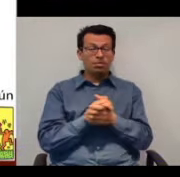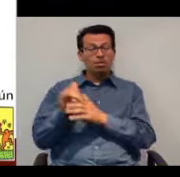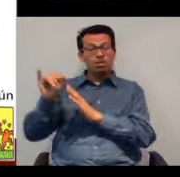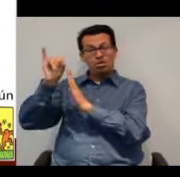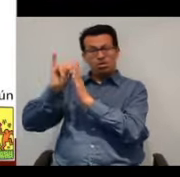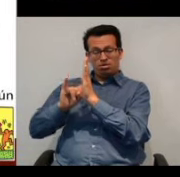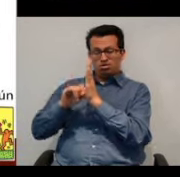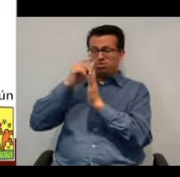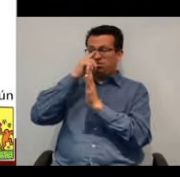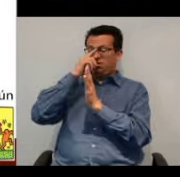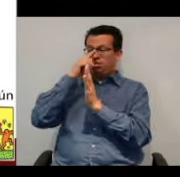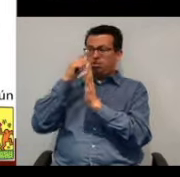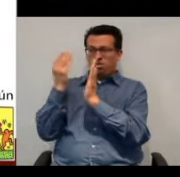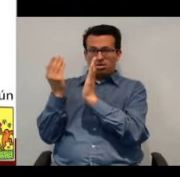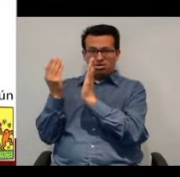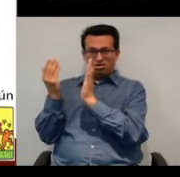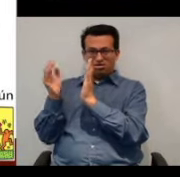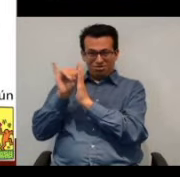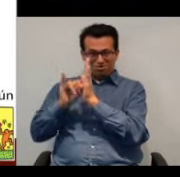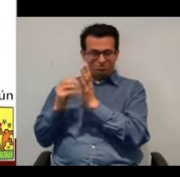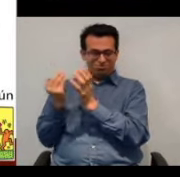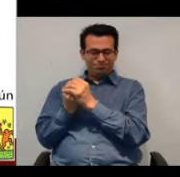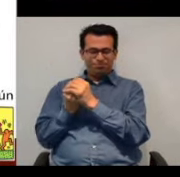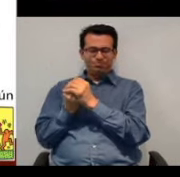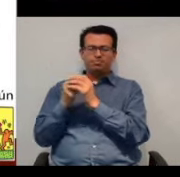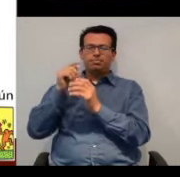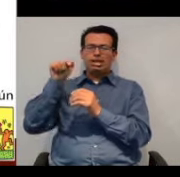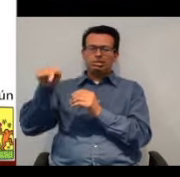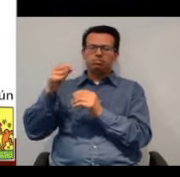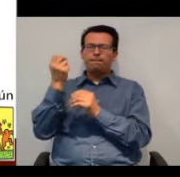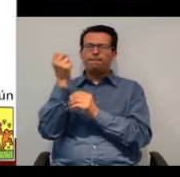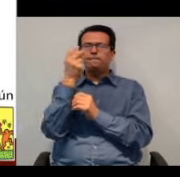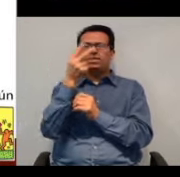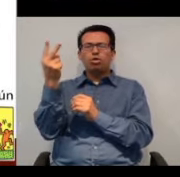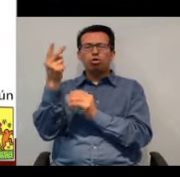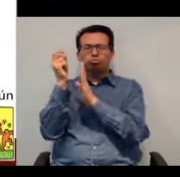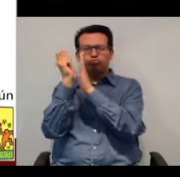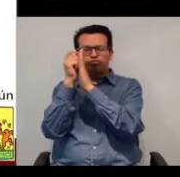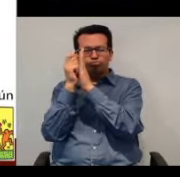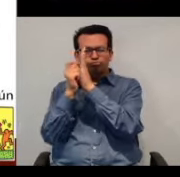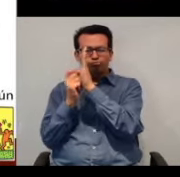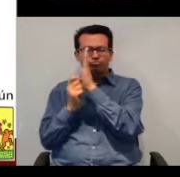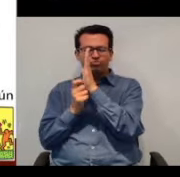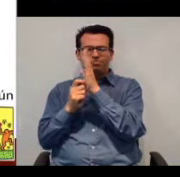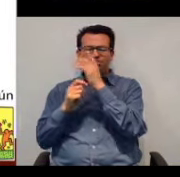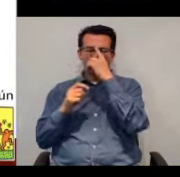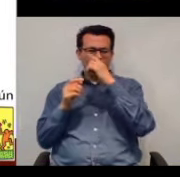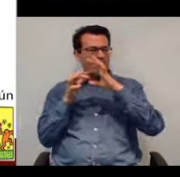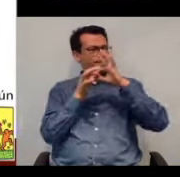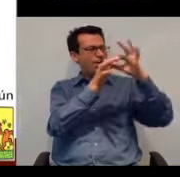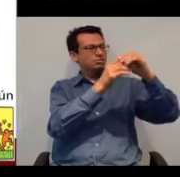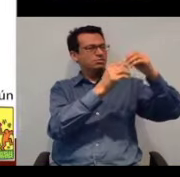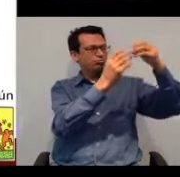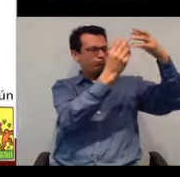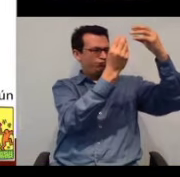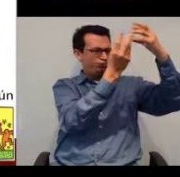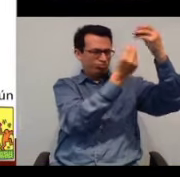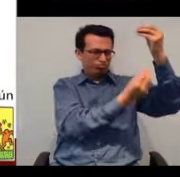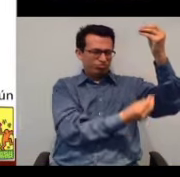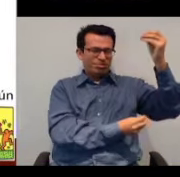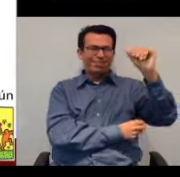momento 22 indicadores. Son 22 indicadores que están relacionados y articulados con los 10 factores de acreditación